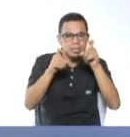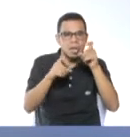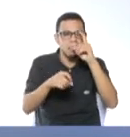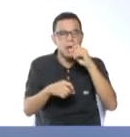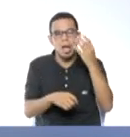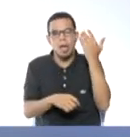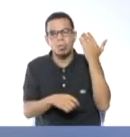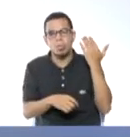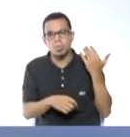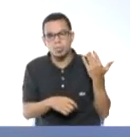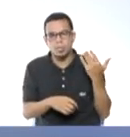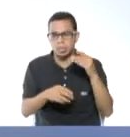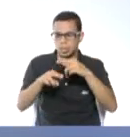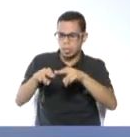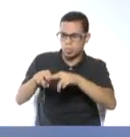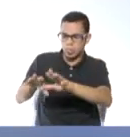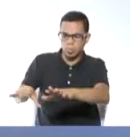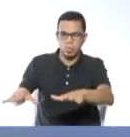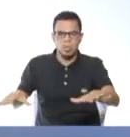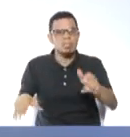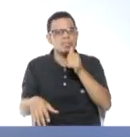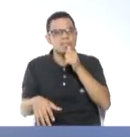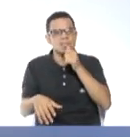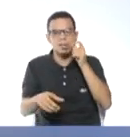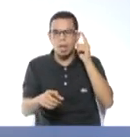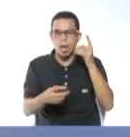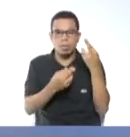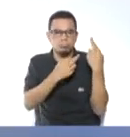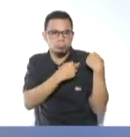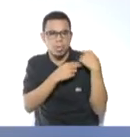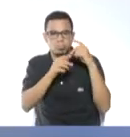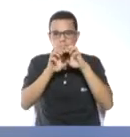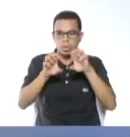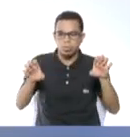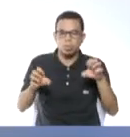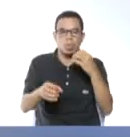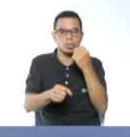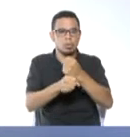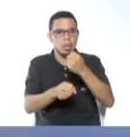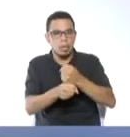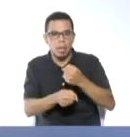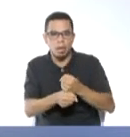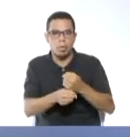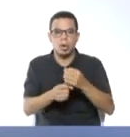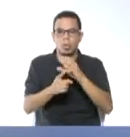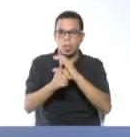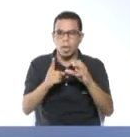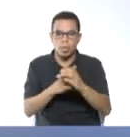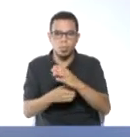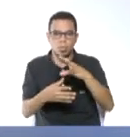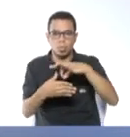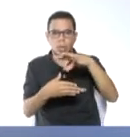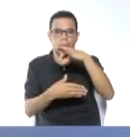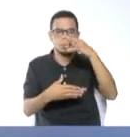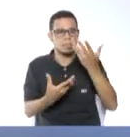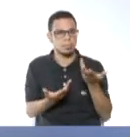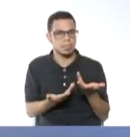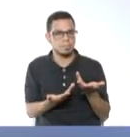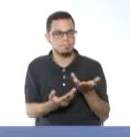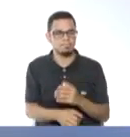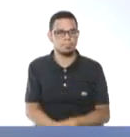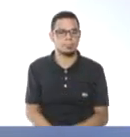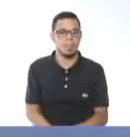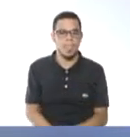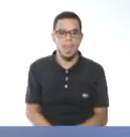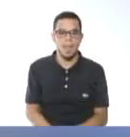de la educación hacia los más pequeños? ¿Quién se encarga directamente de la formación para el trabajo y para la educación en las culturas ancestrales? Sí, bueno, cuando yo